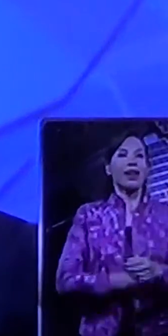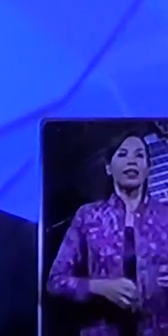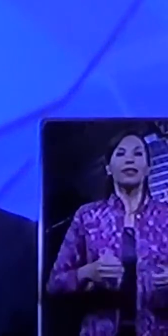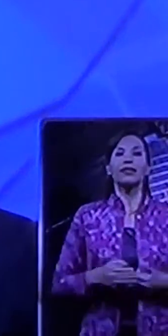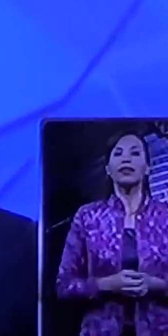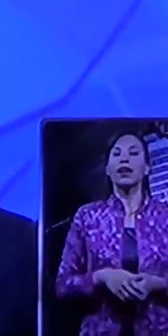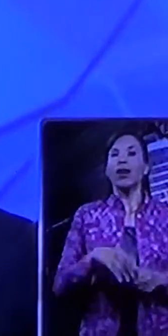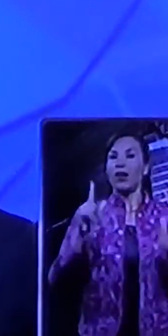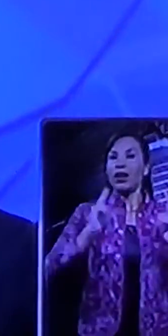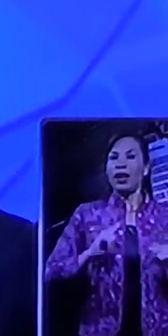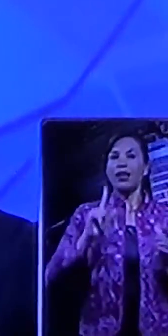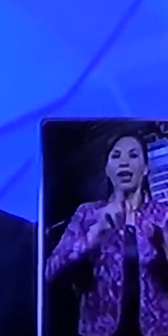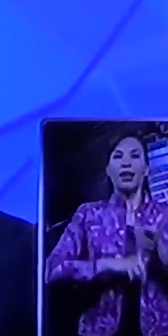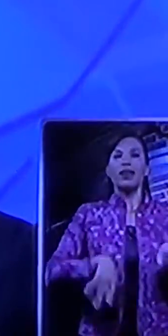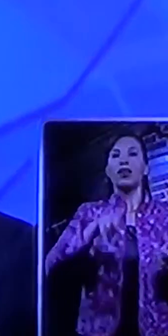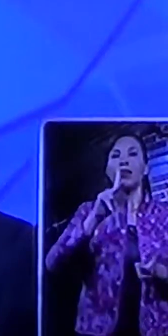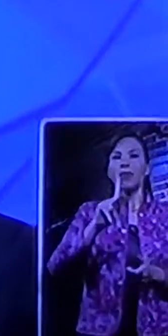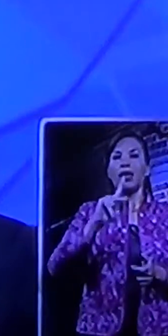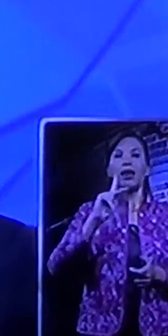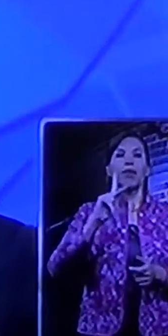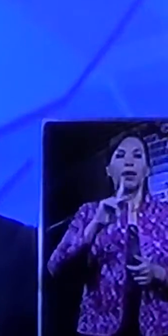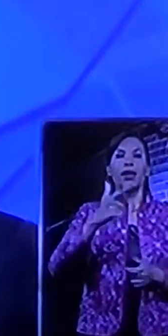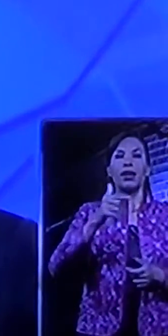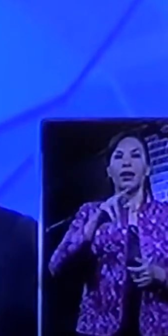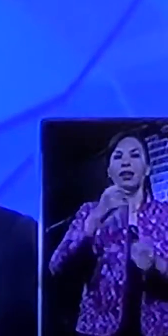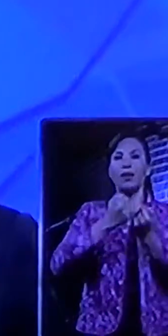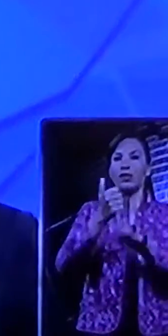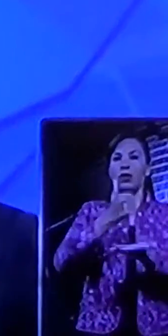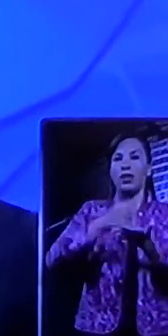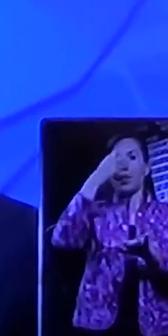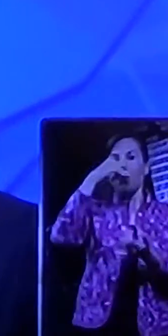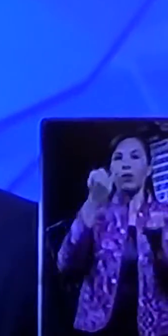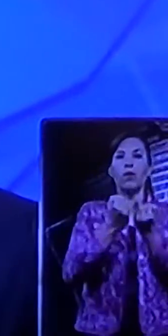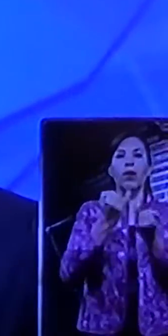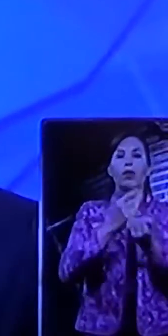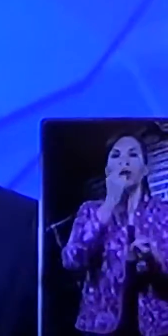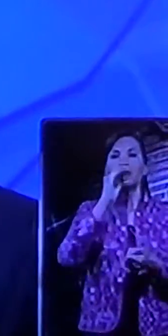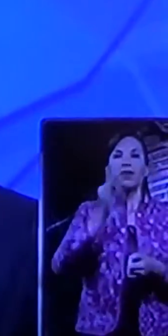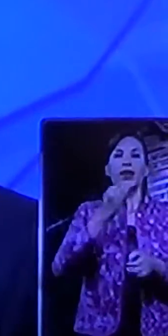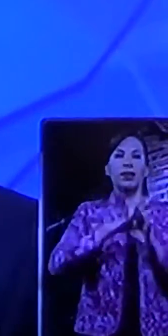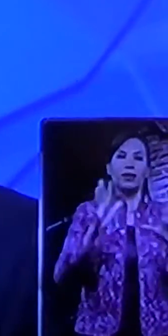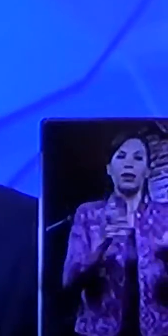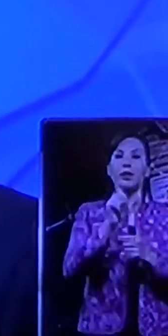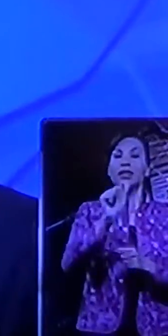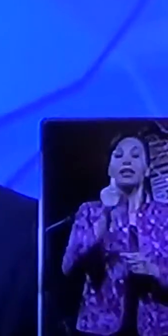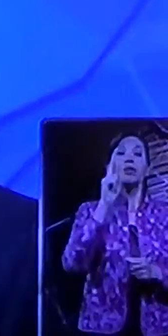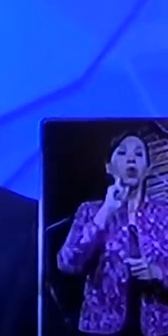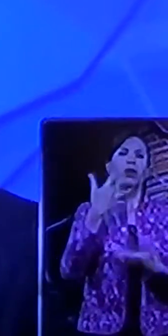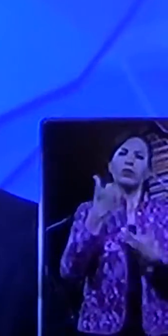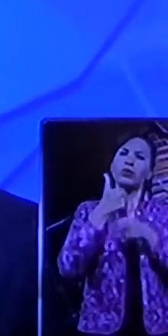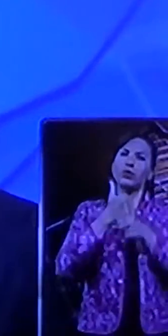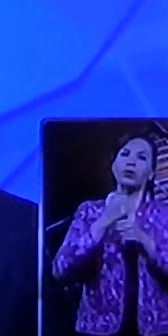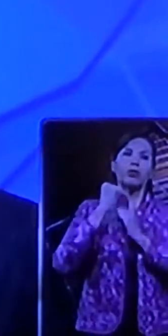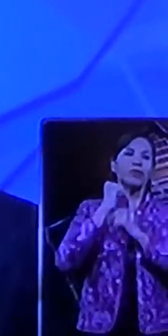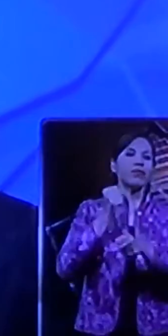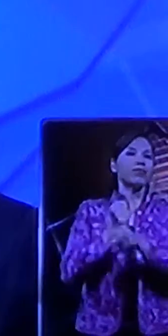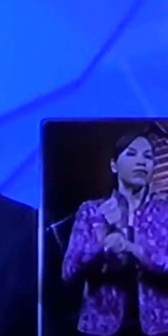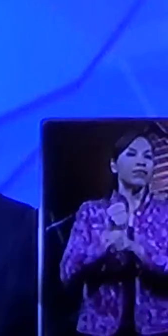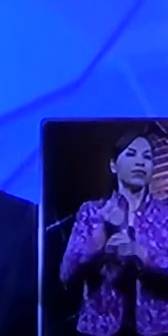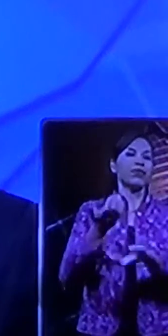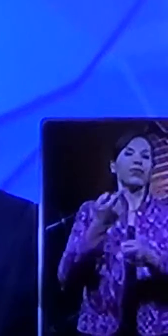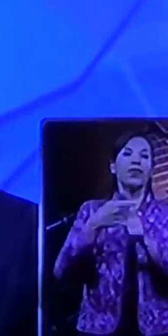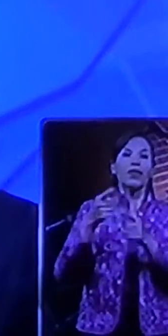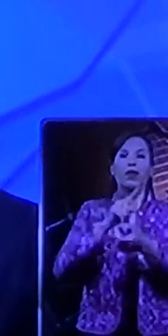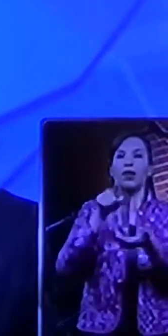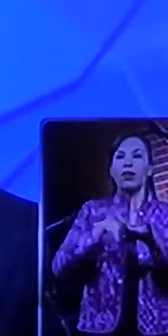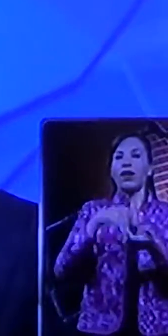tardes. Agentes de la Procuraduría de la Ciudad de México y policías federales rescataron a 26 mujeres víctimas de trata de personas